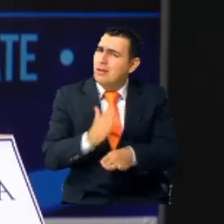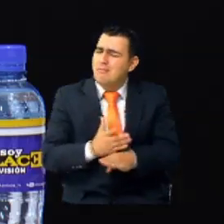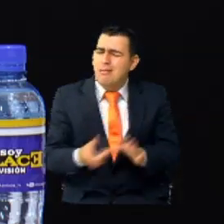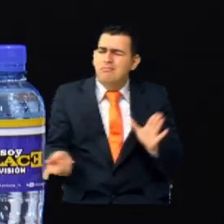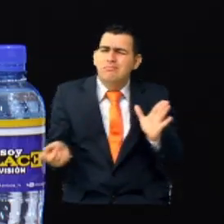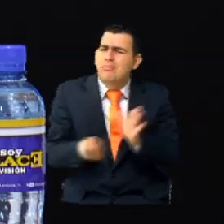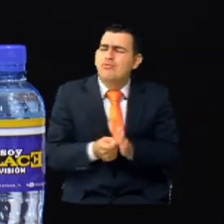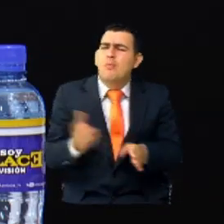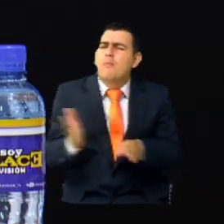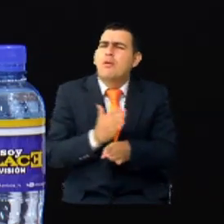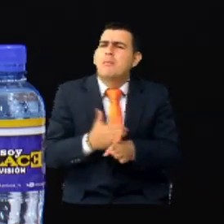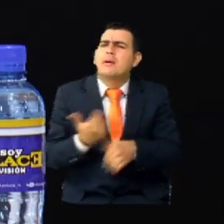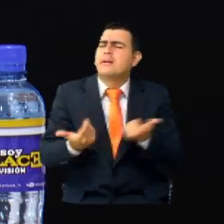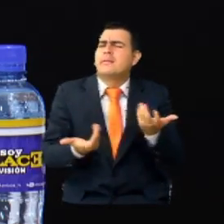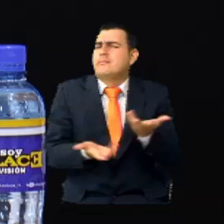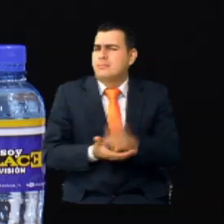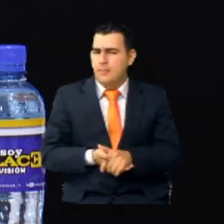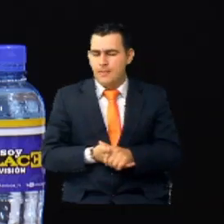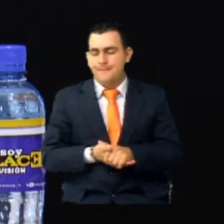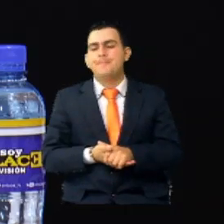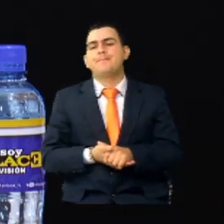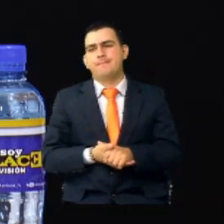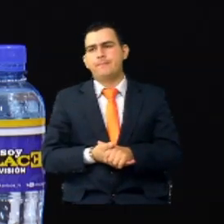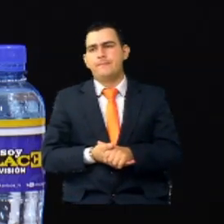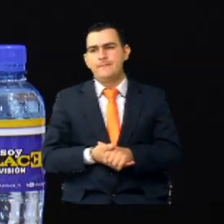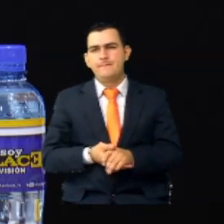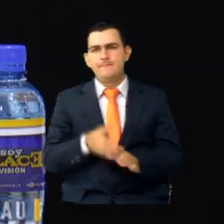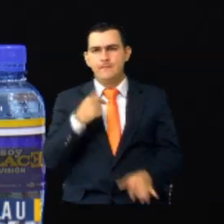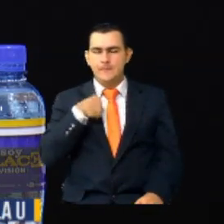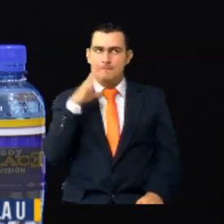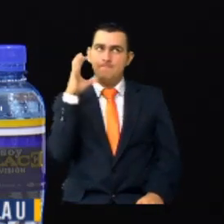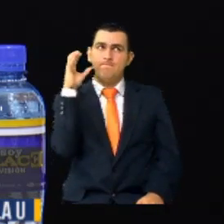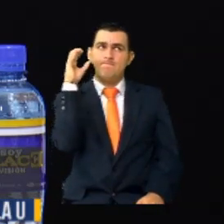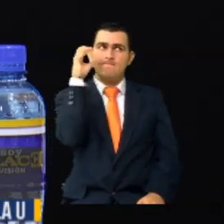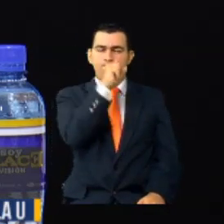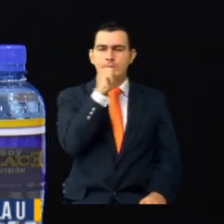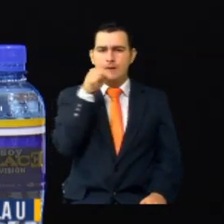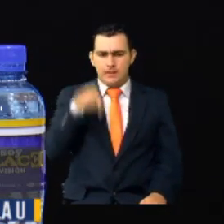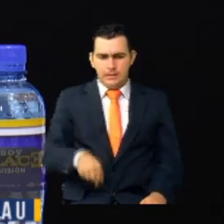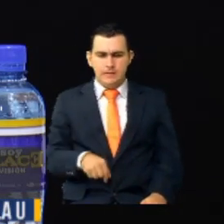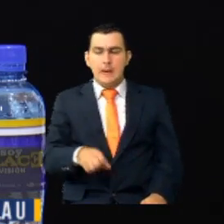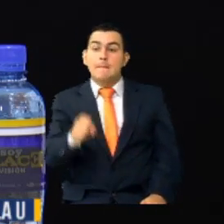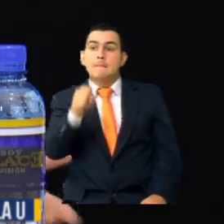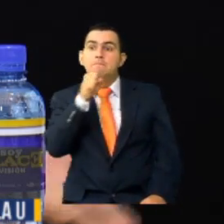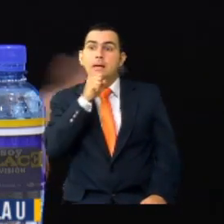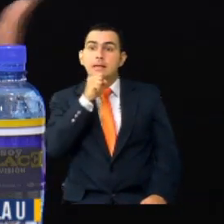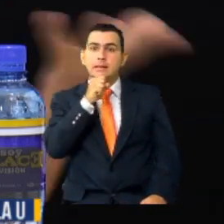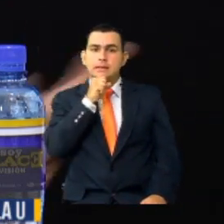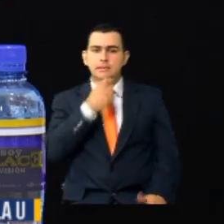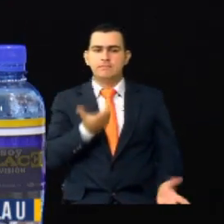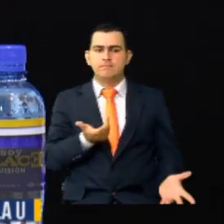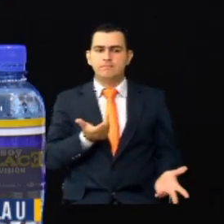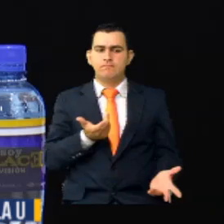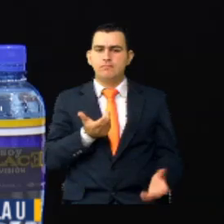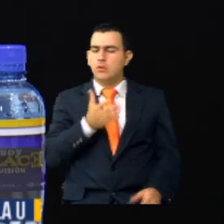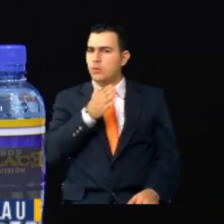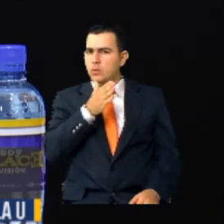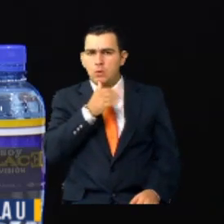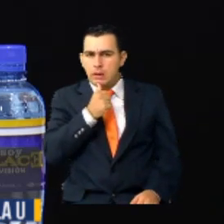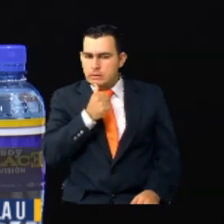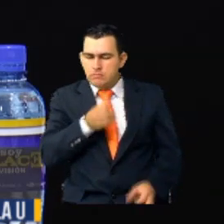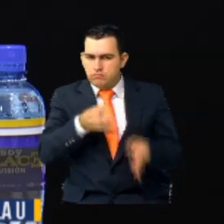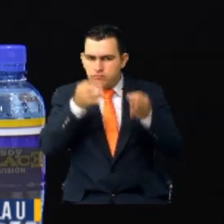Bueno, es que si nos damos cuenta, cuando uno habla de inseguridad, o de seguridad, que es lo que anhelamos